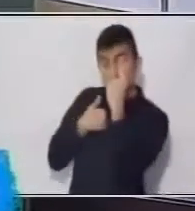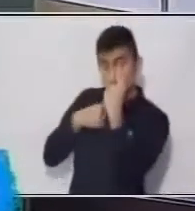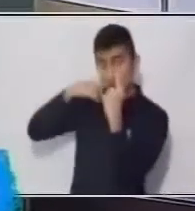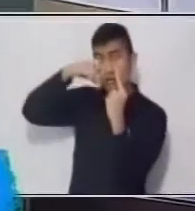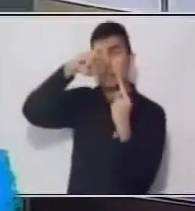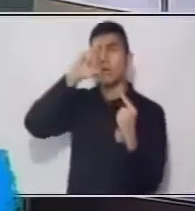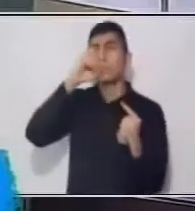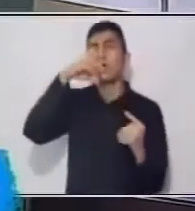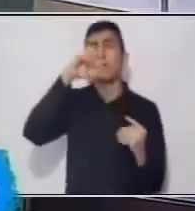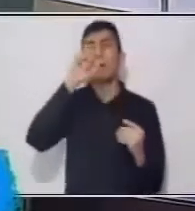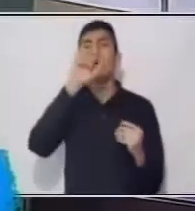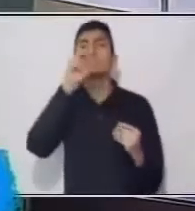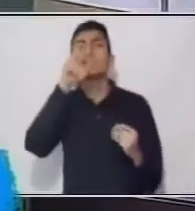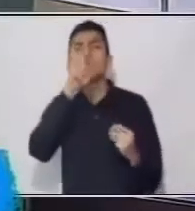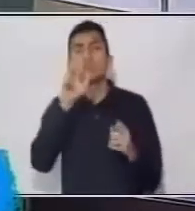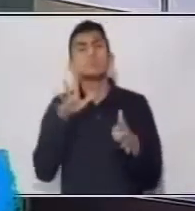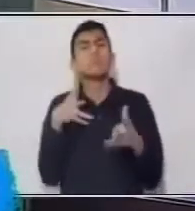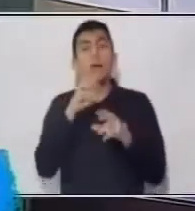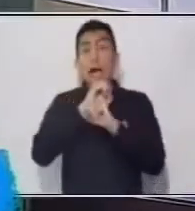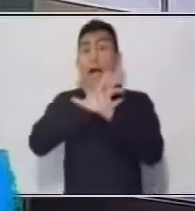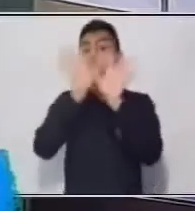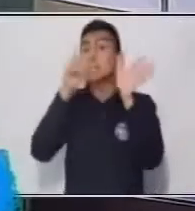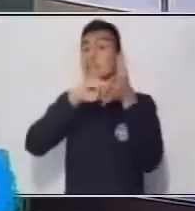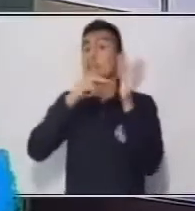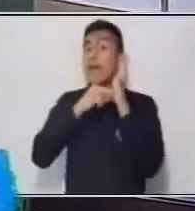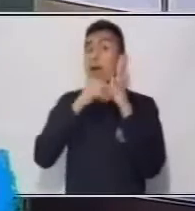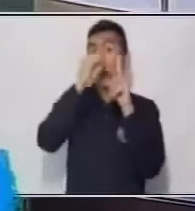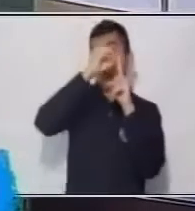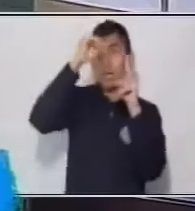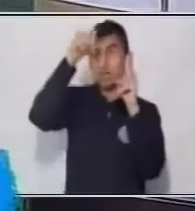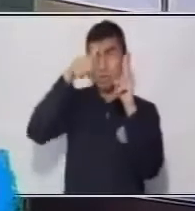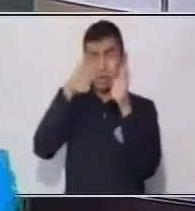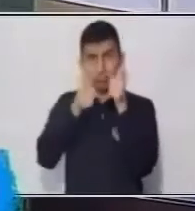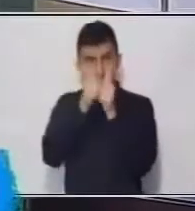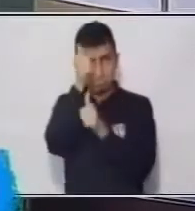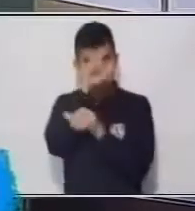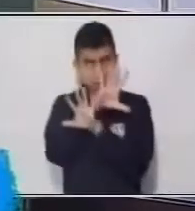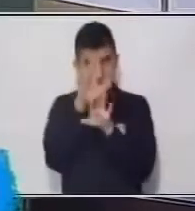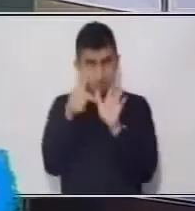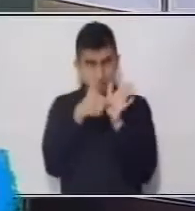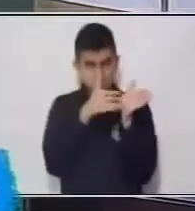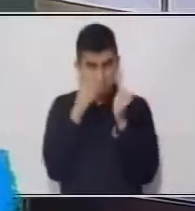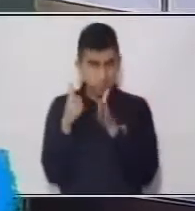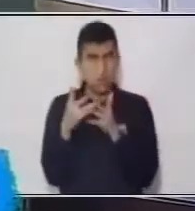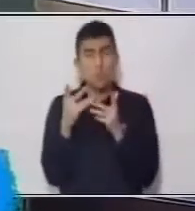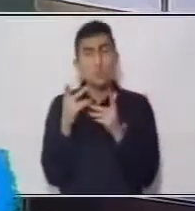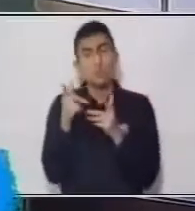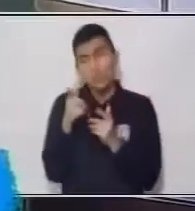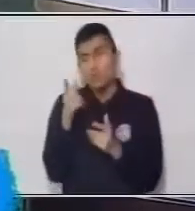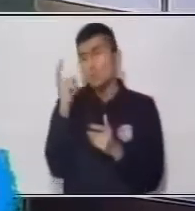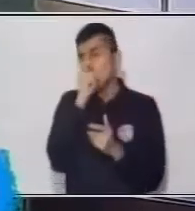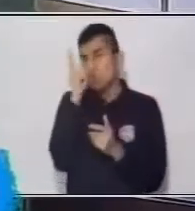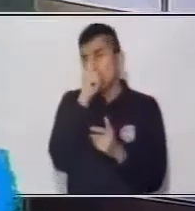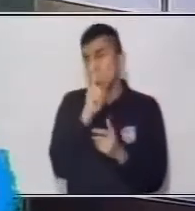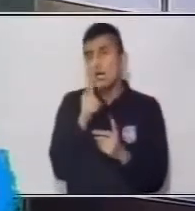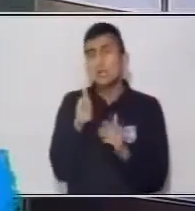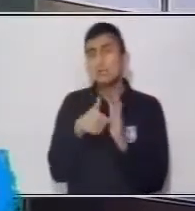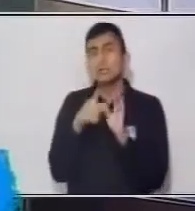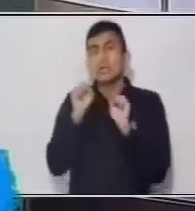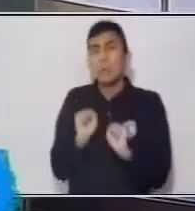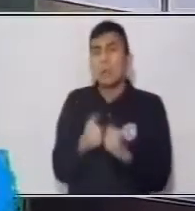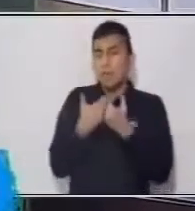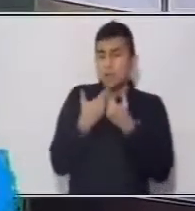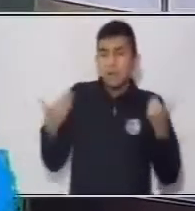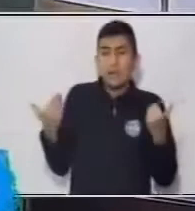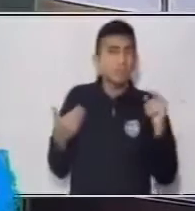proposiciones explica o aclara el significado de la otra. Y estas pues no van a tener sentido si se separan porque